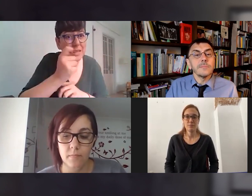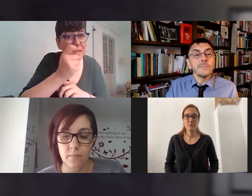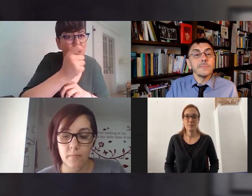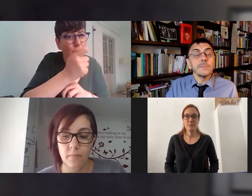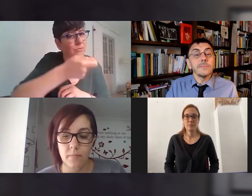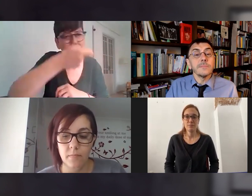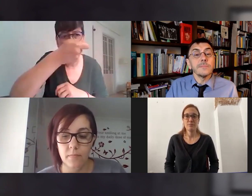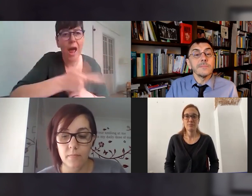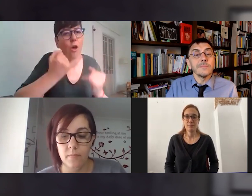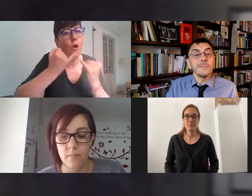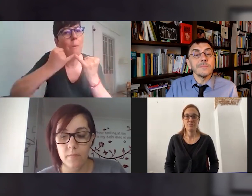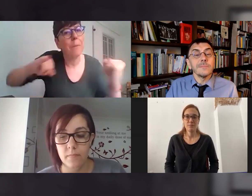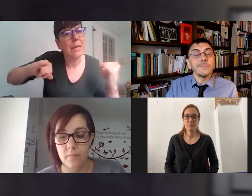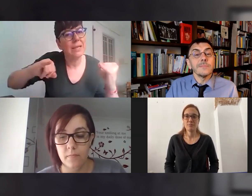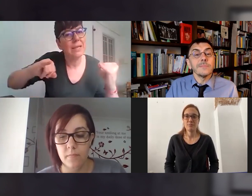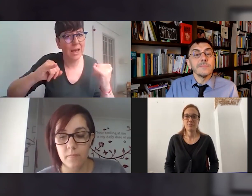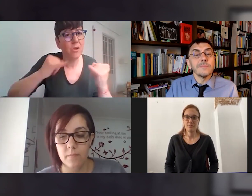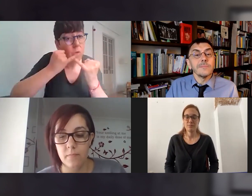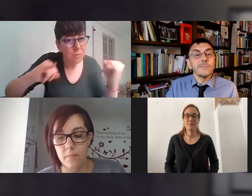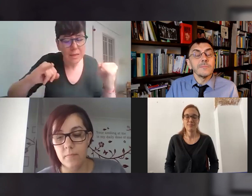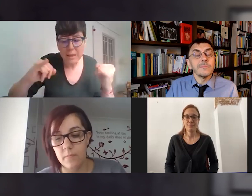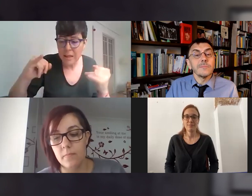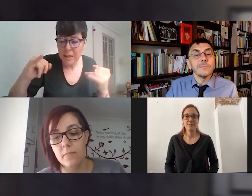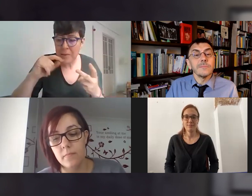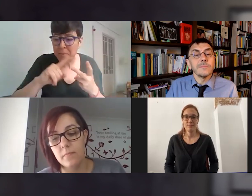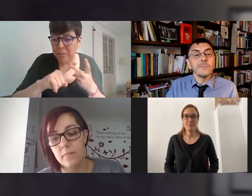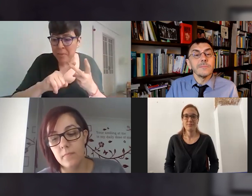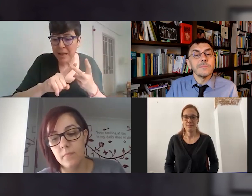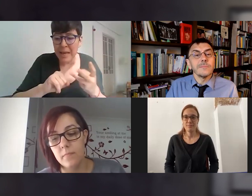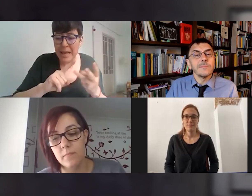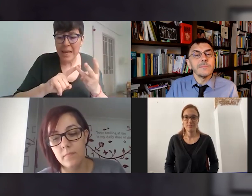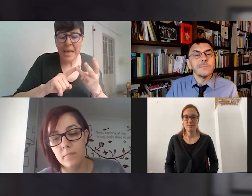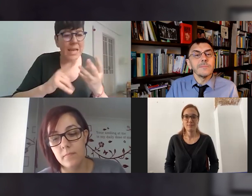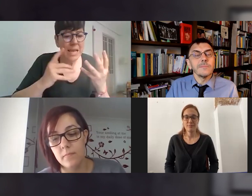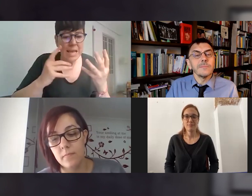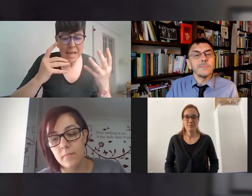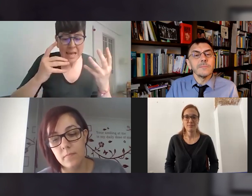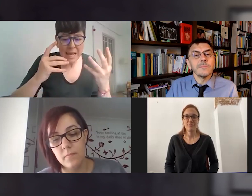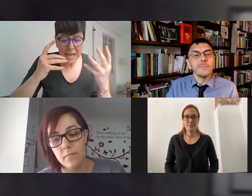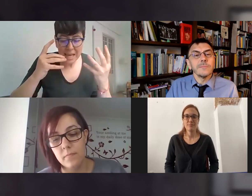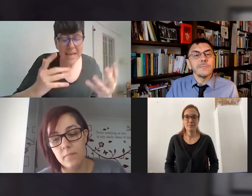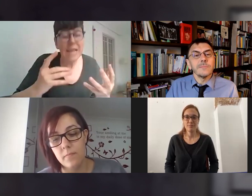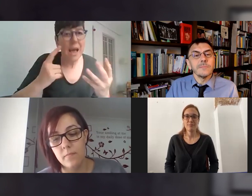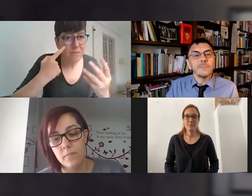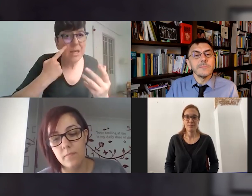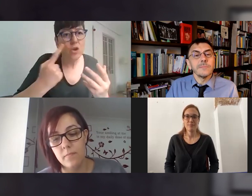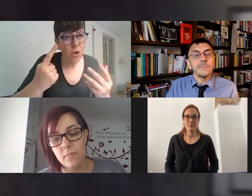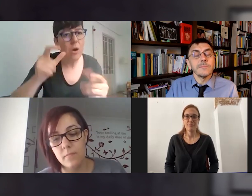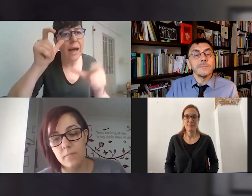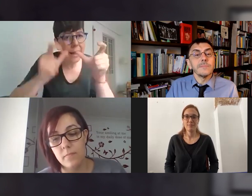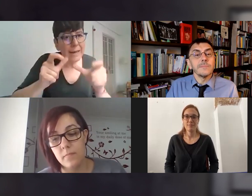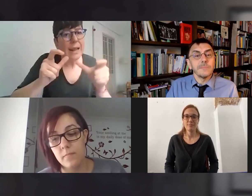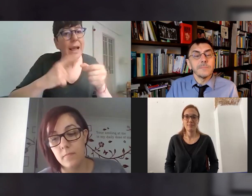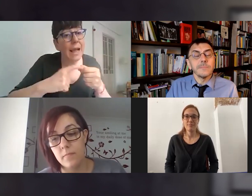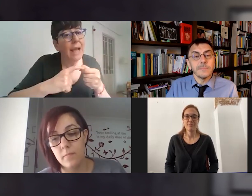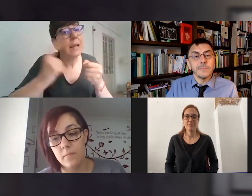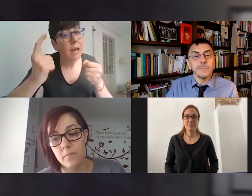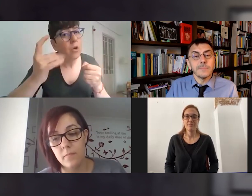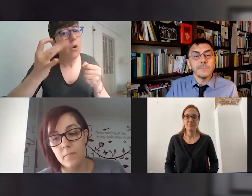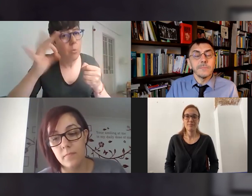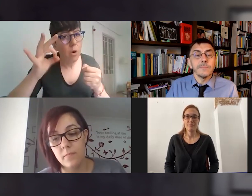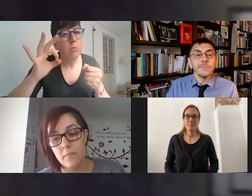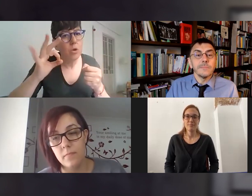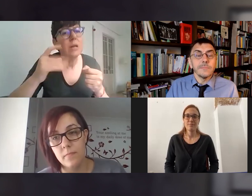de que vamos a cambiar el proyecto y que todos los logros, todos los éxitos nos van a compensar todo esto que estamos